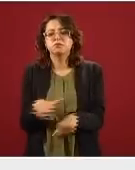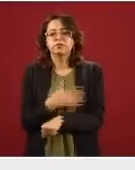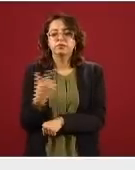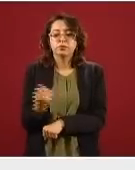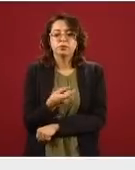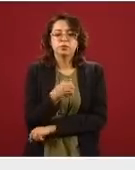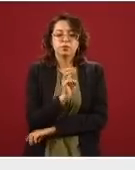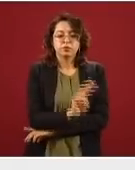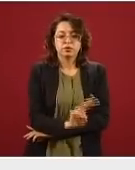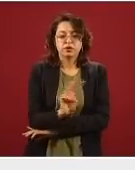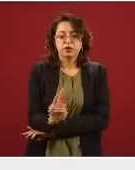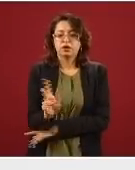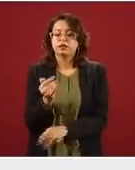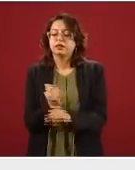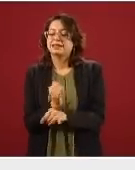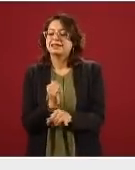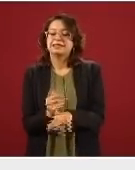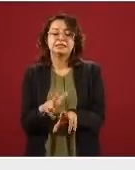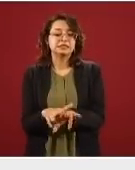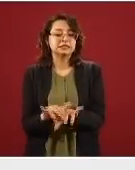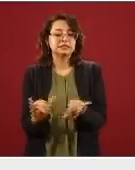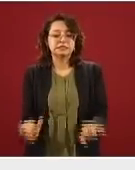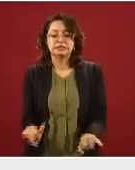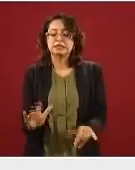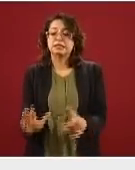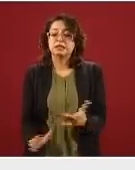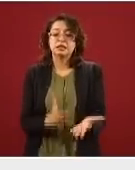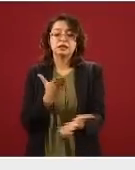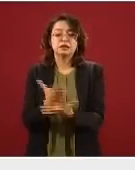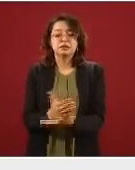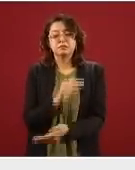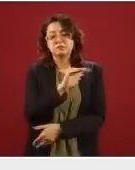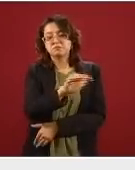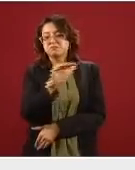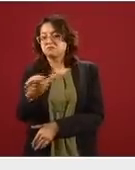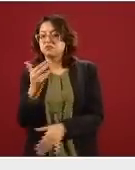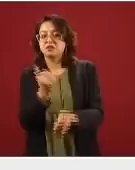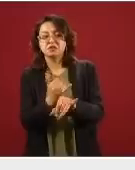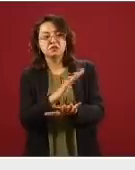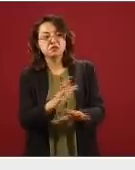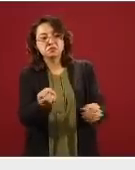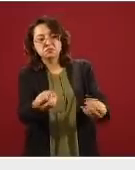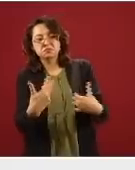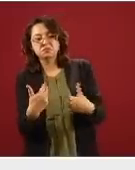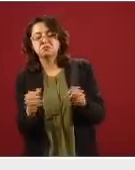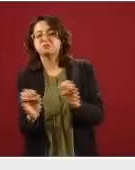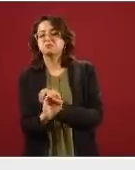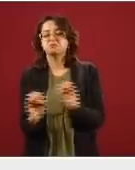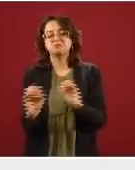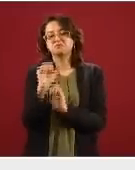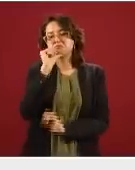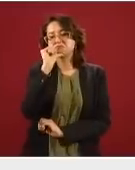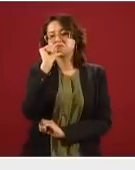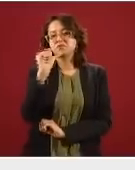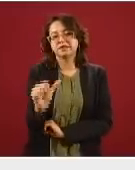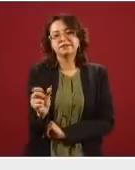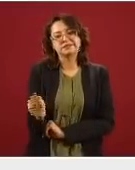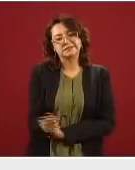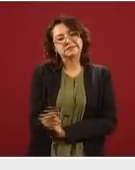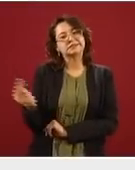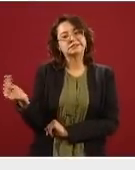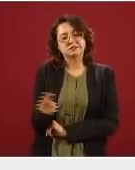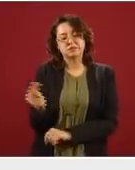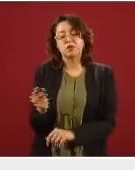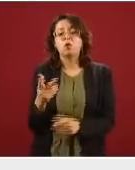páginas de internet ni tampoco haciéndoles peticiones directas proporcionaron mucha de la información que se requiere. Esperamos